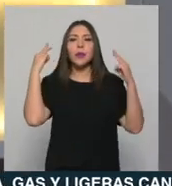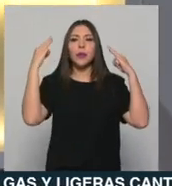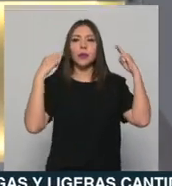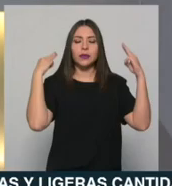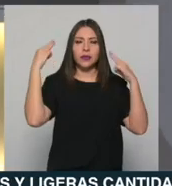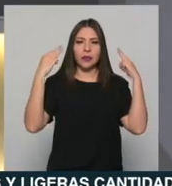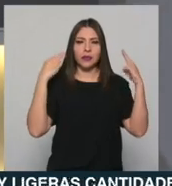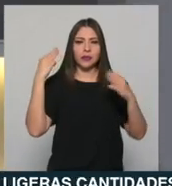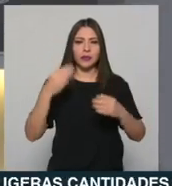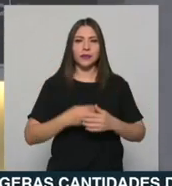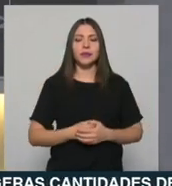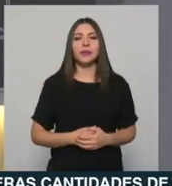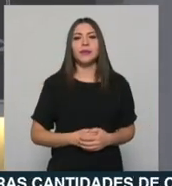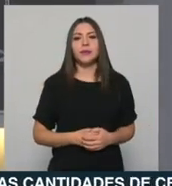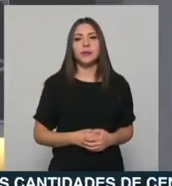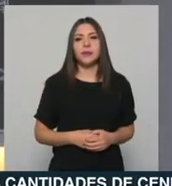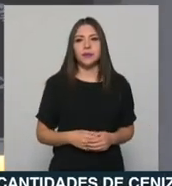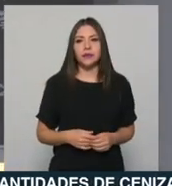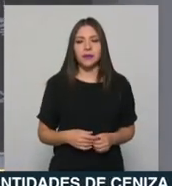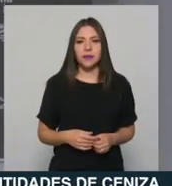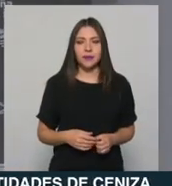jugo, me saboreo.